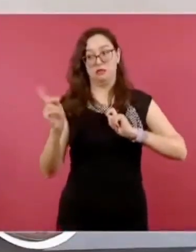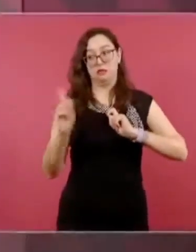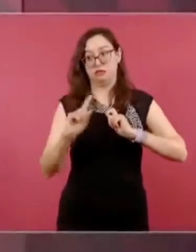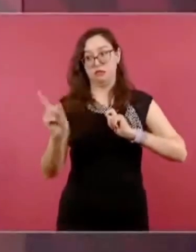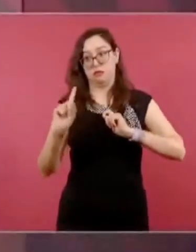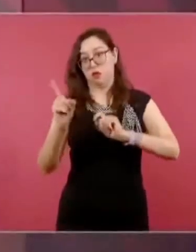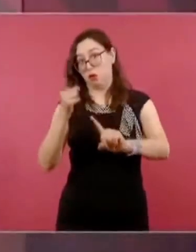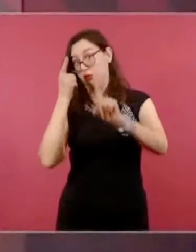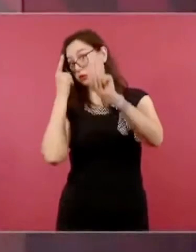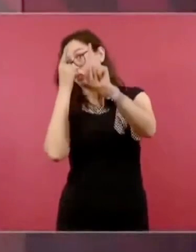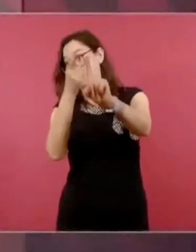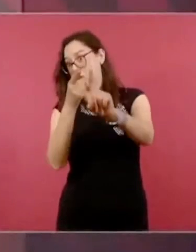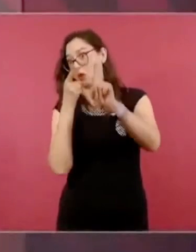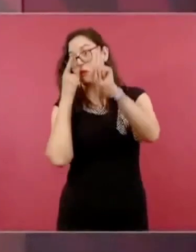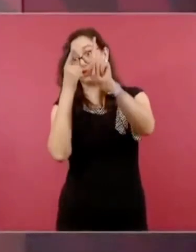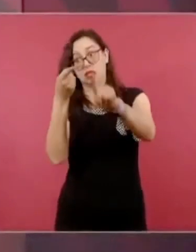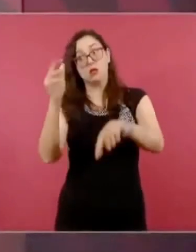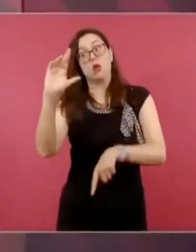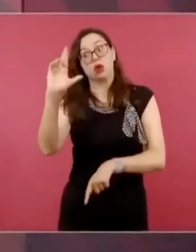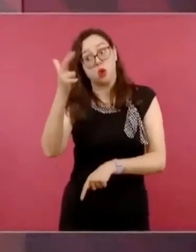principios.